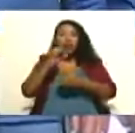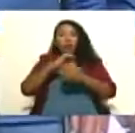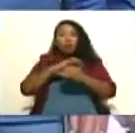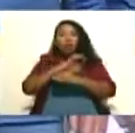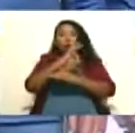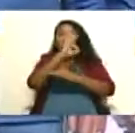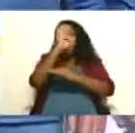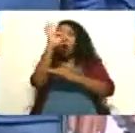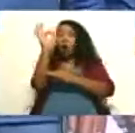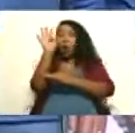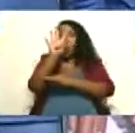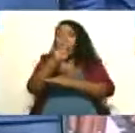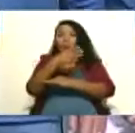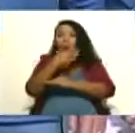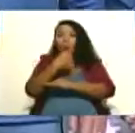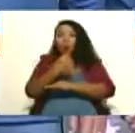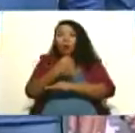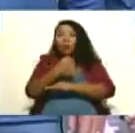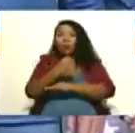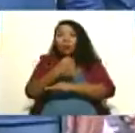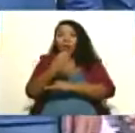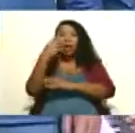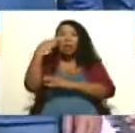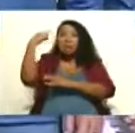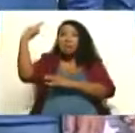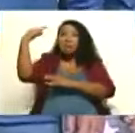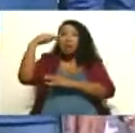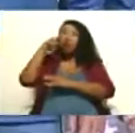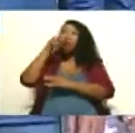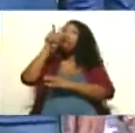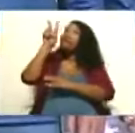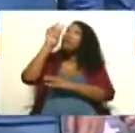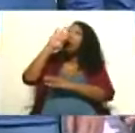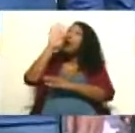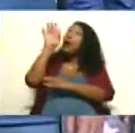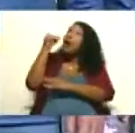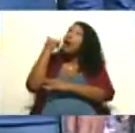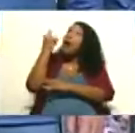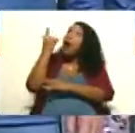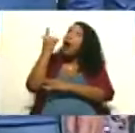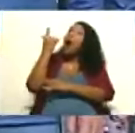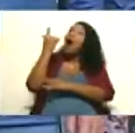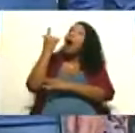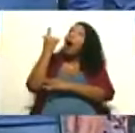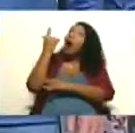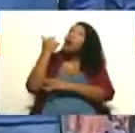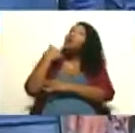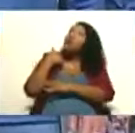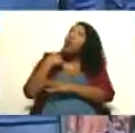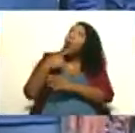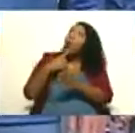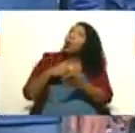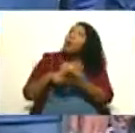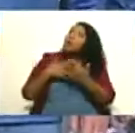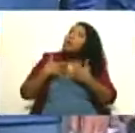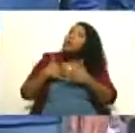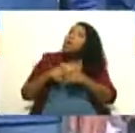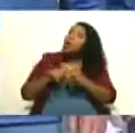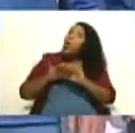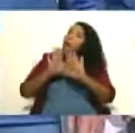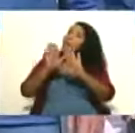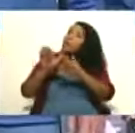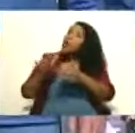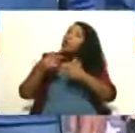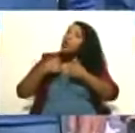el 4 de diciembre, vean hacia el cielo y digan: yo cumplí con mis hijos,